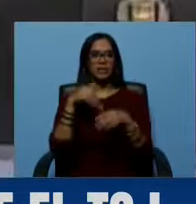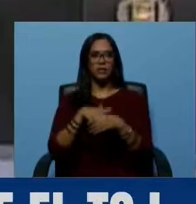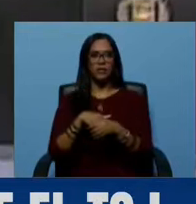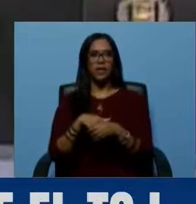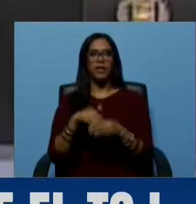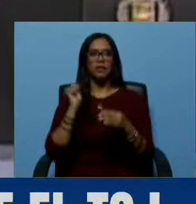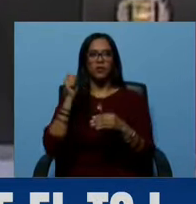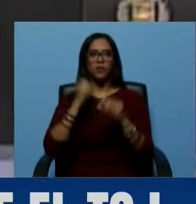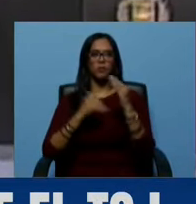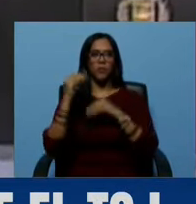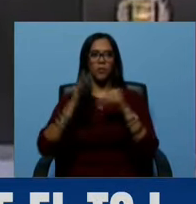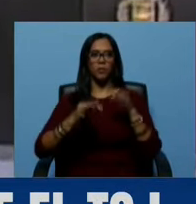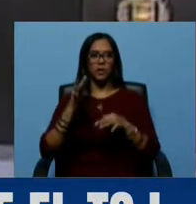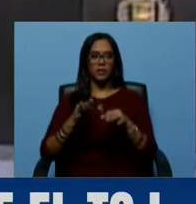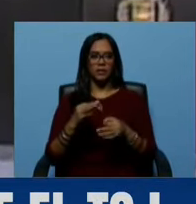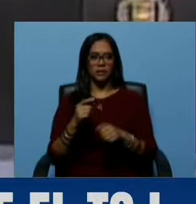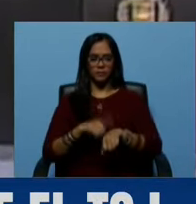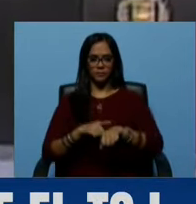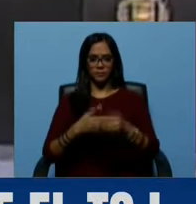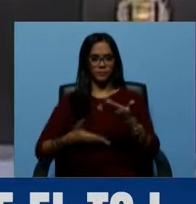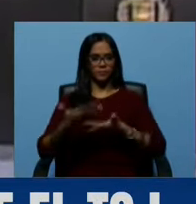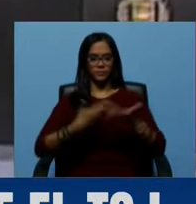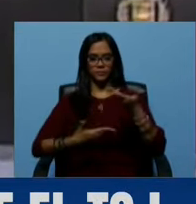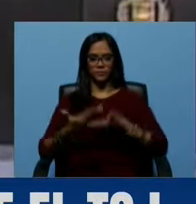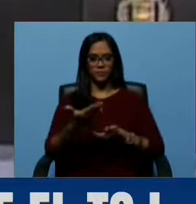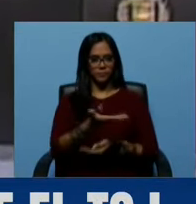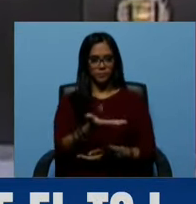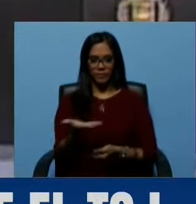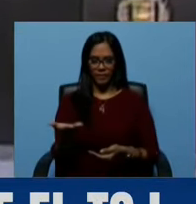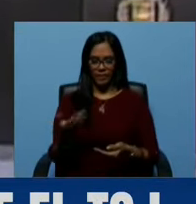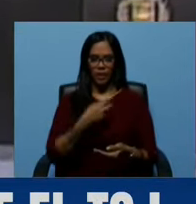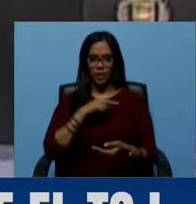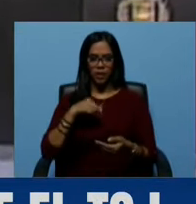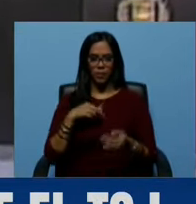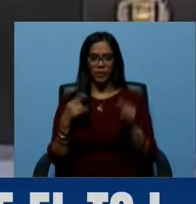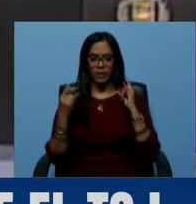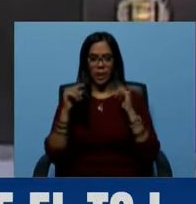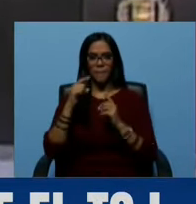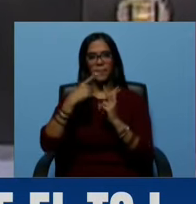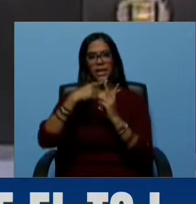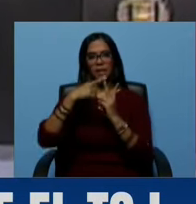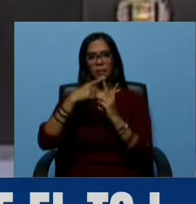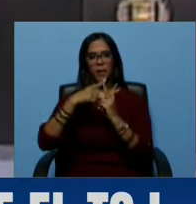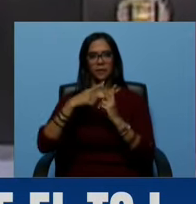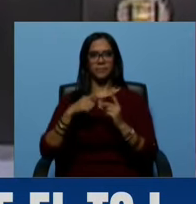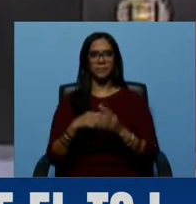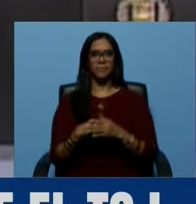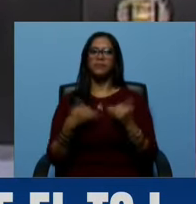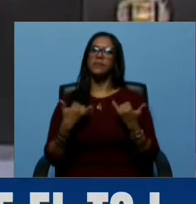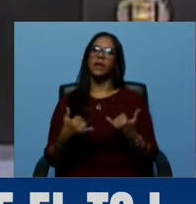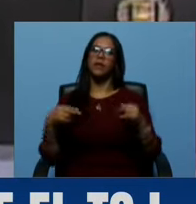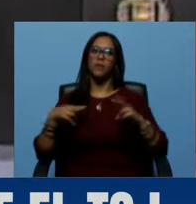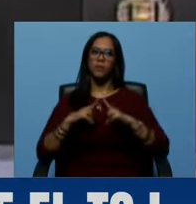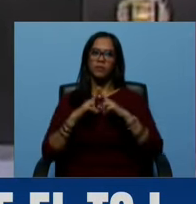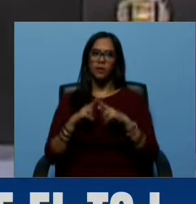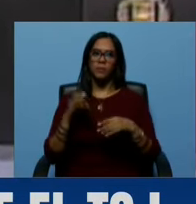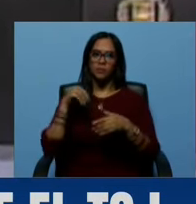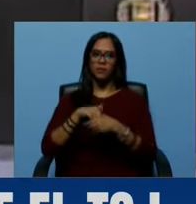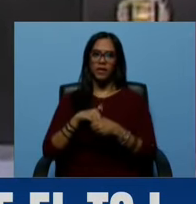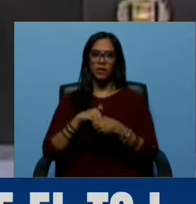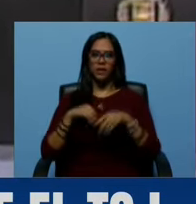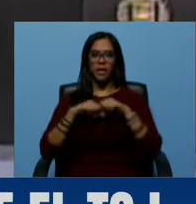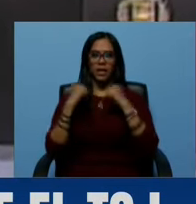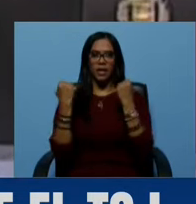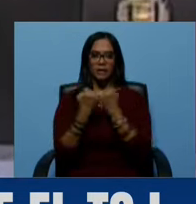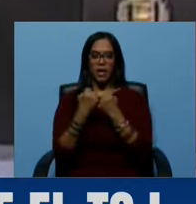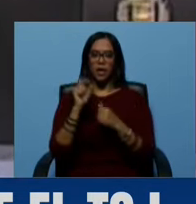través de las imágenes que compartimos a esta hora con ustedes a través de nuestra señal venezolana de televisión. Ya nos encontramos dentro de la sala, dentro